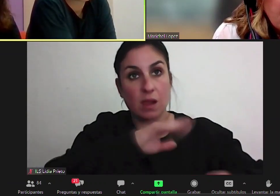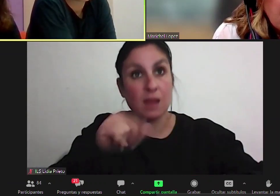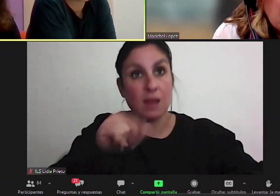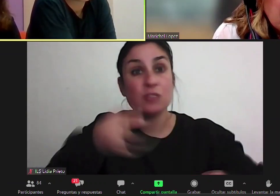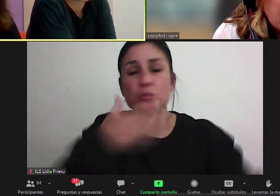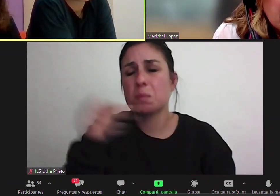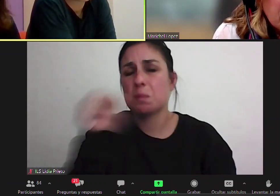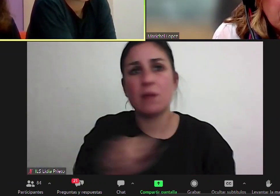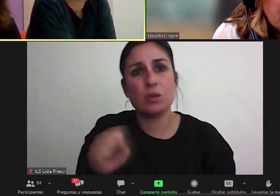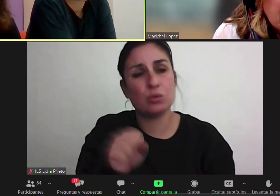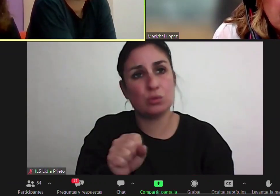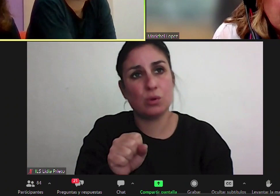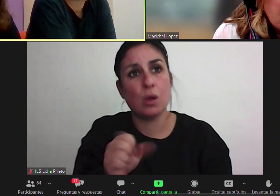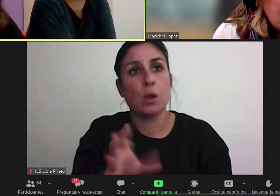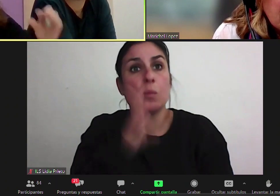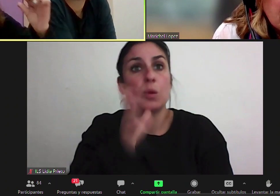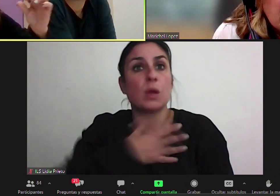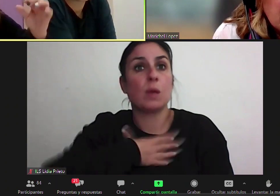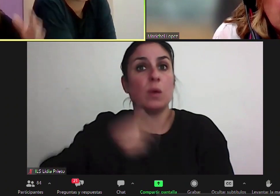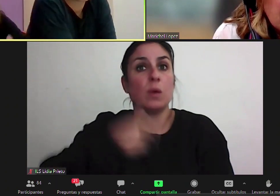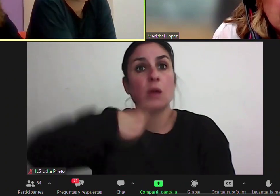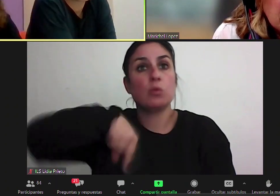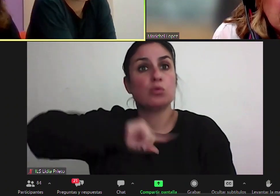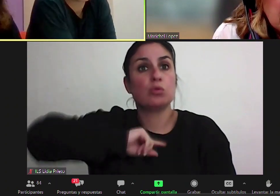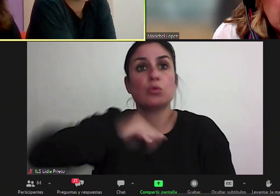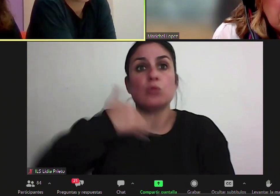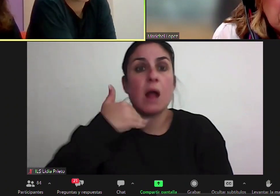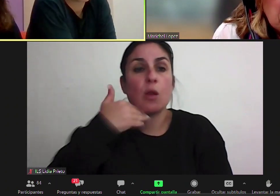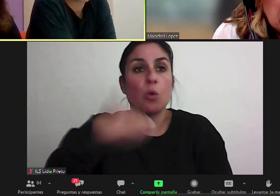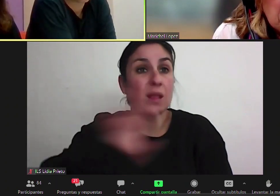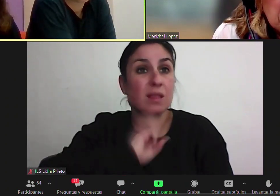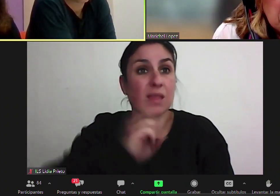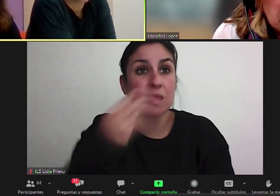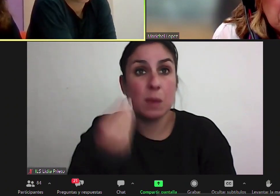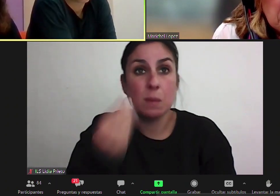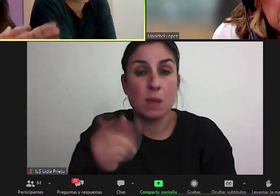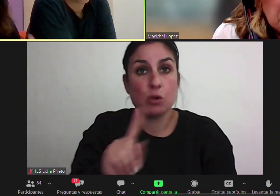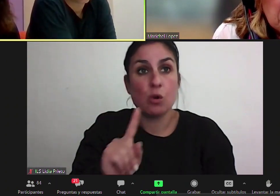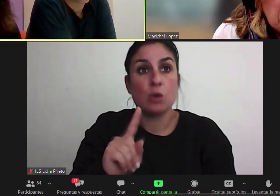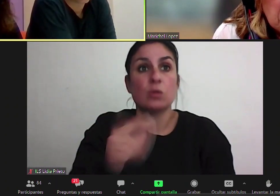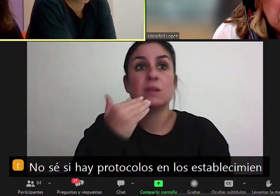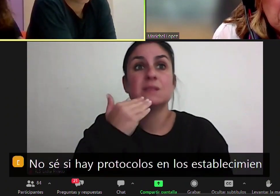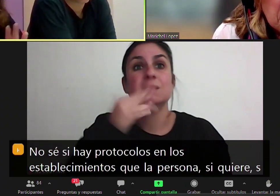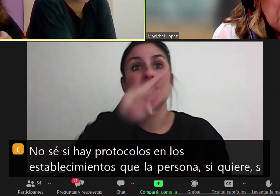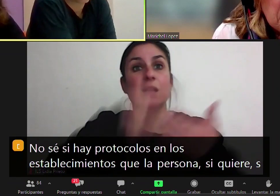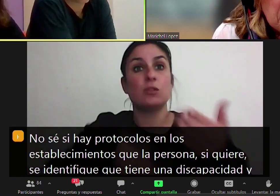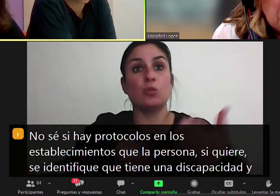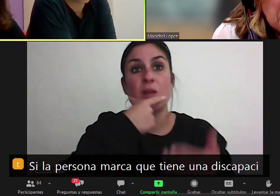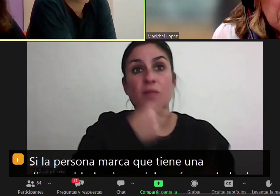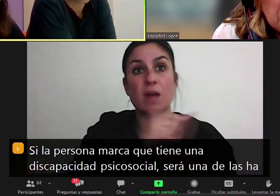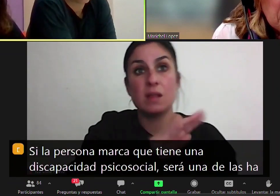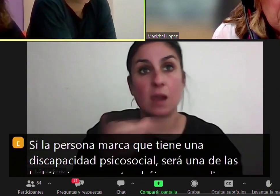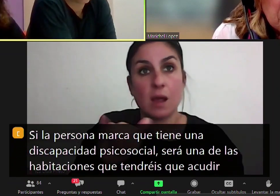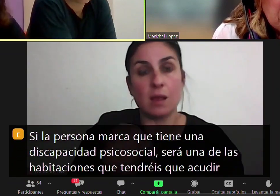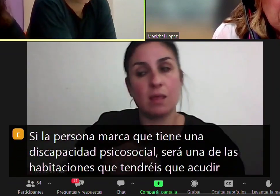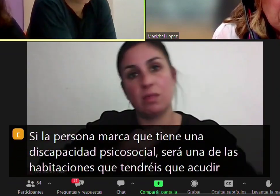momento de nuestra vida podemos no estar entendiendo bien un pecho así y la lectura fácil facilita tanto a las personas menores, personas con